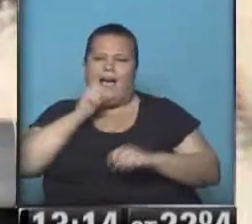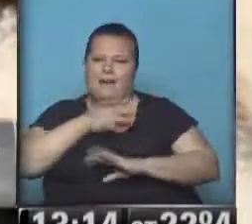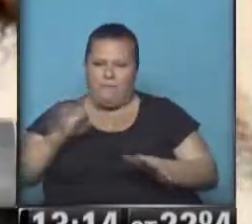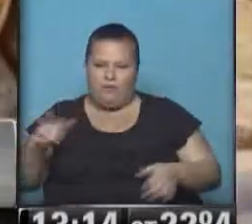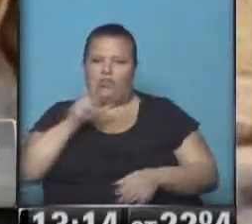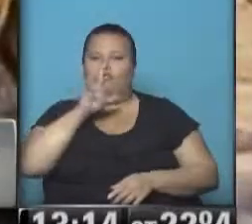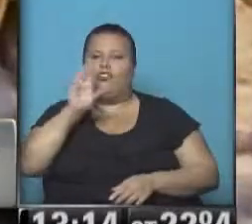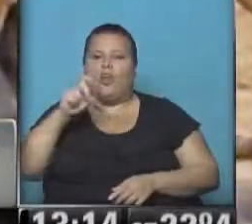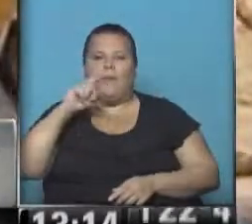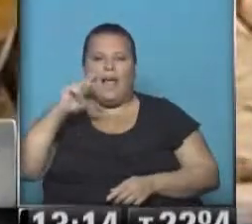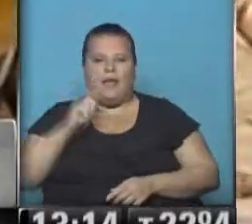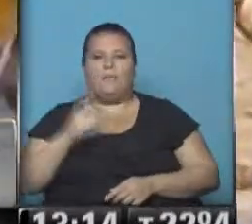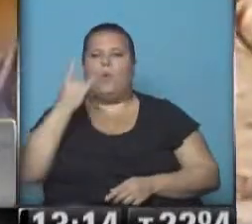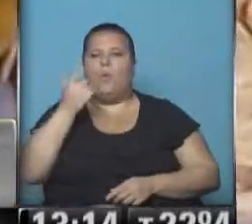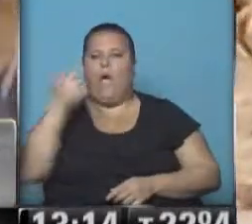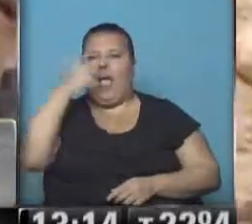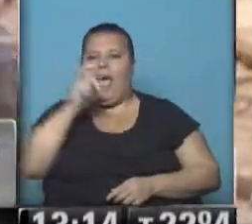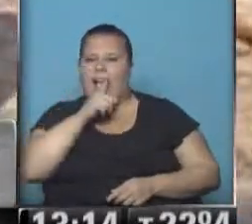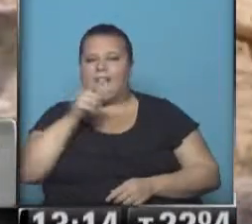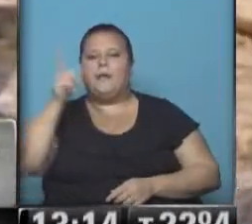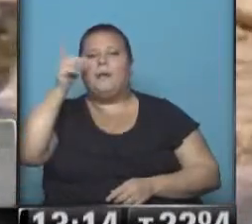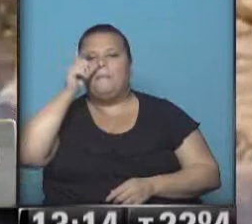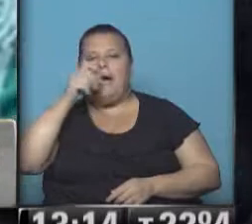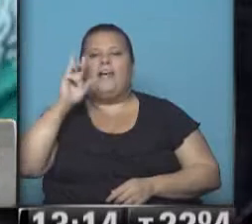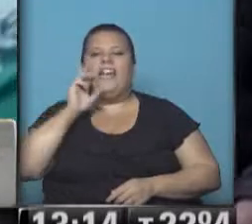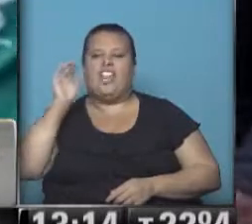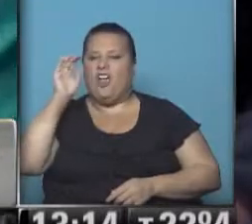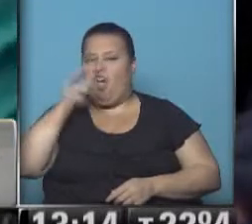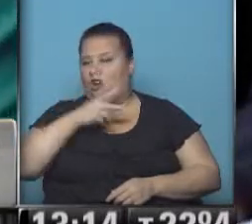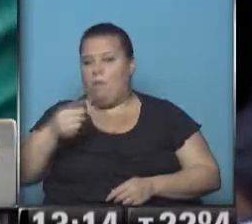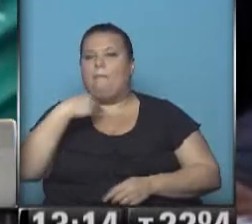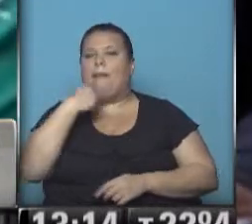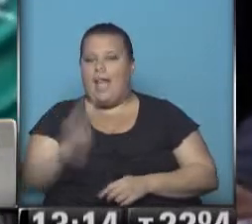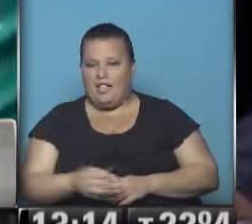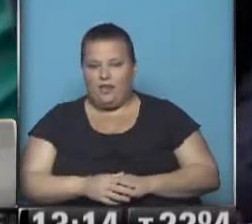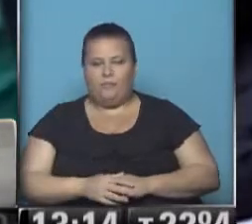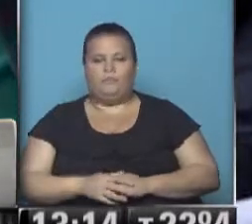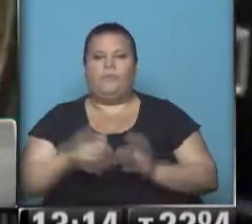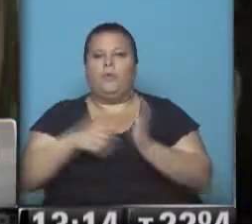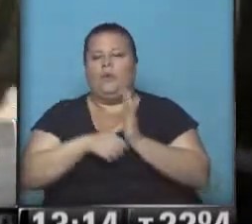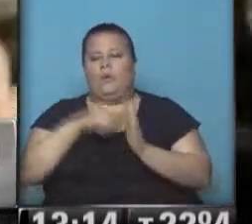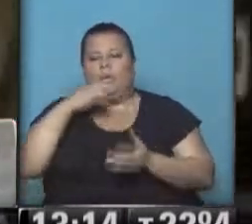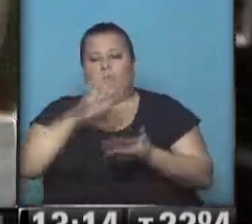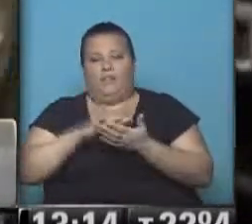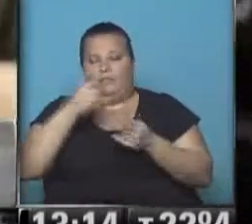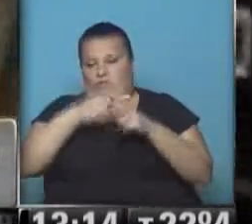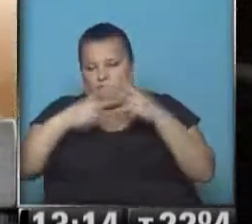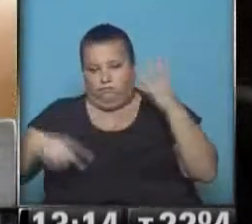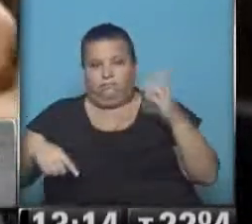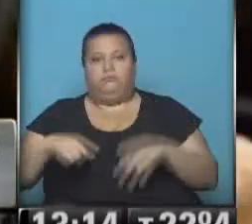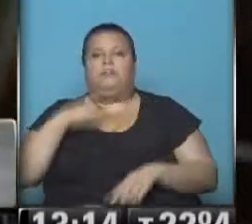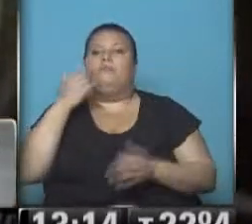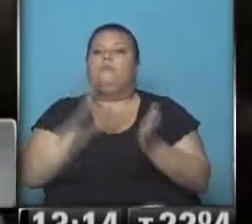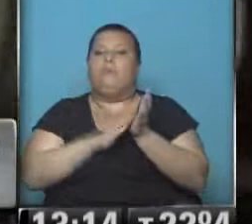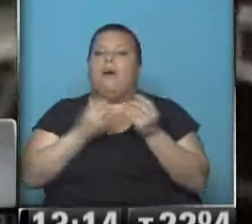de Tropicalia. Uahat, el padre río negado para sus hijos, es un documental de Demián Santander, Julián Borrell y Franco González.